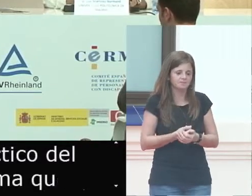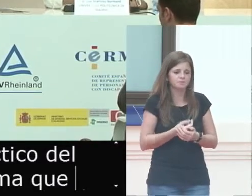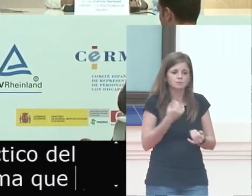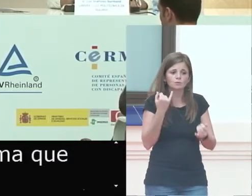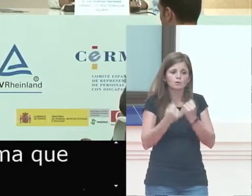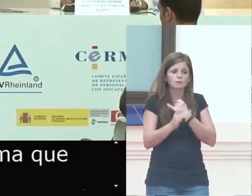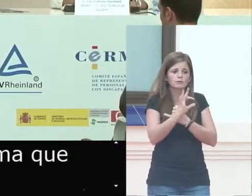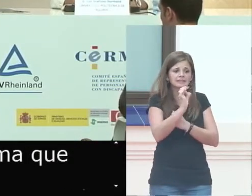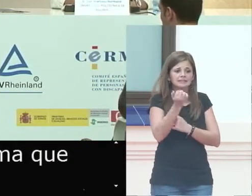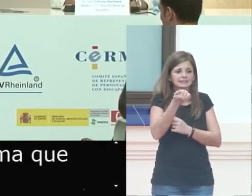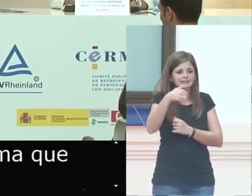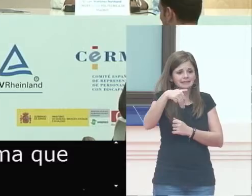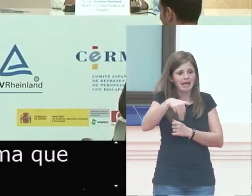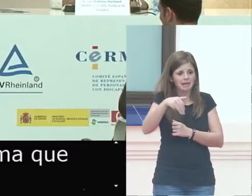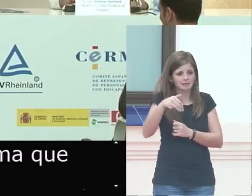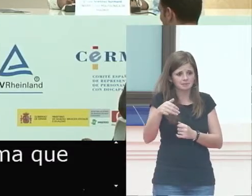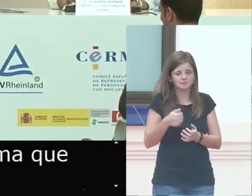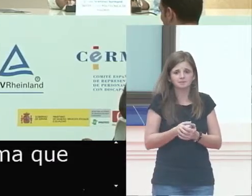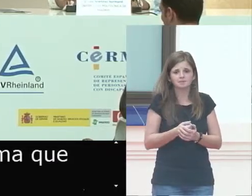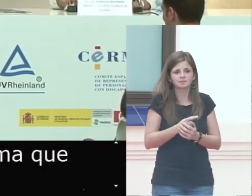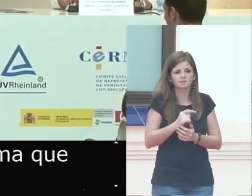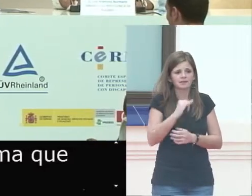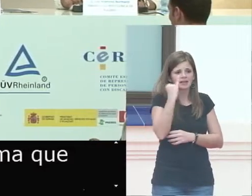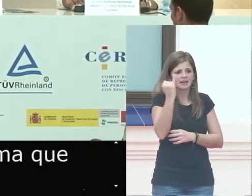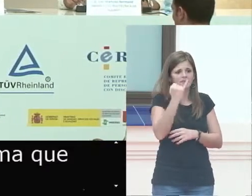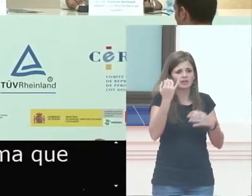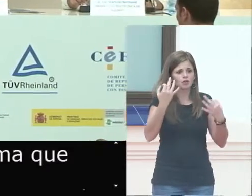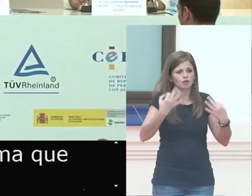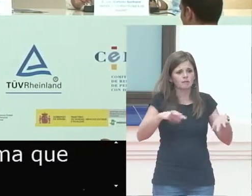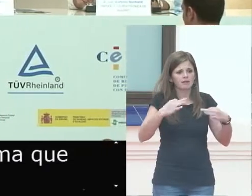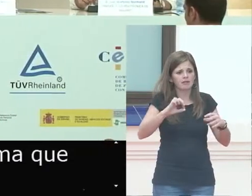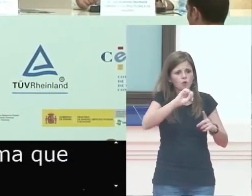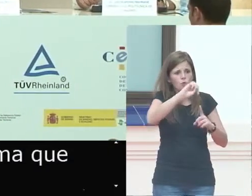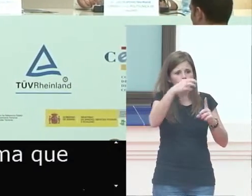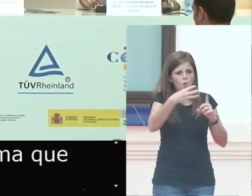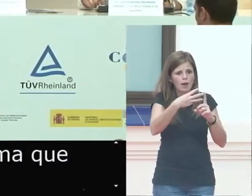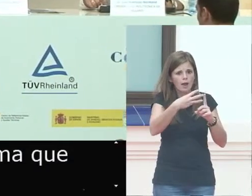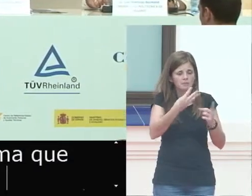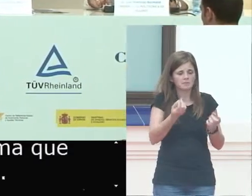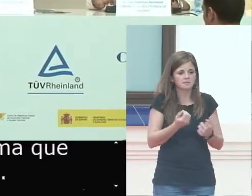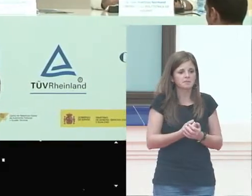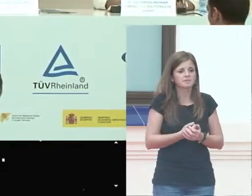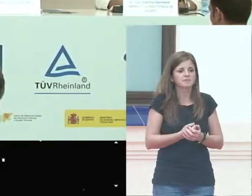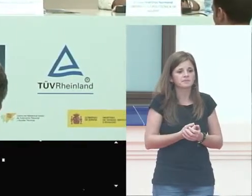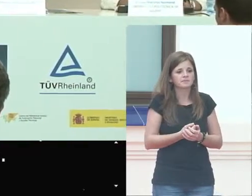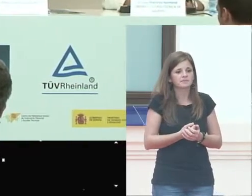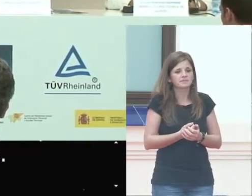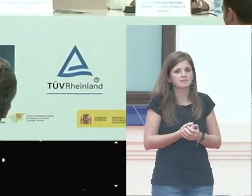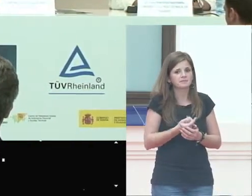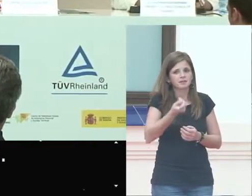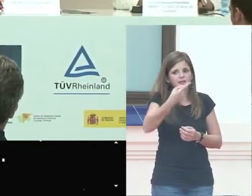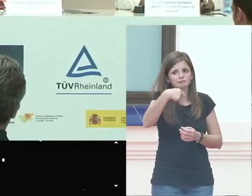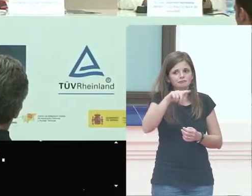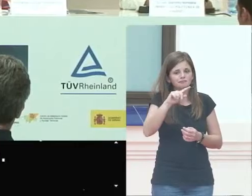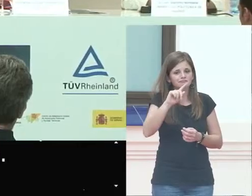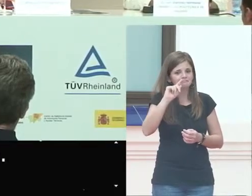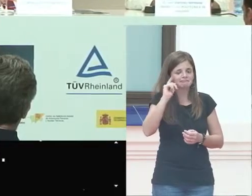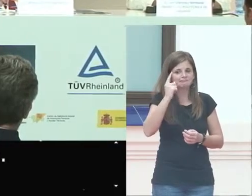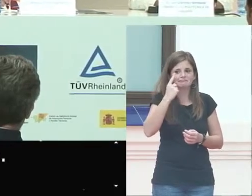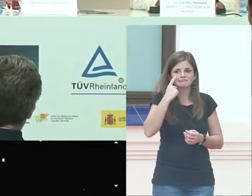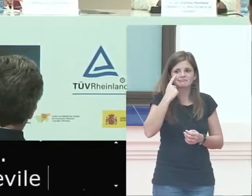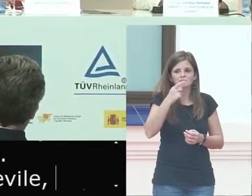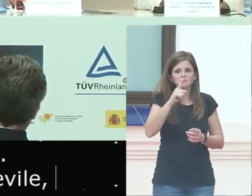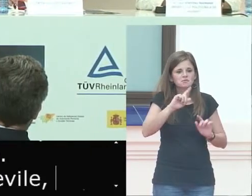Charles McCarthy procede de normalización web de Yandex. Vais a descubrir todo